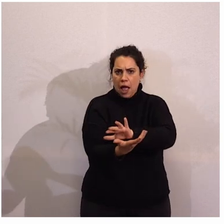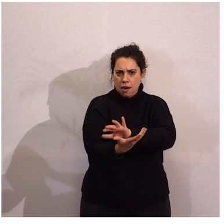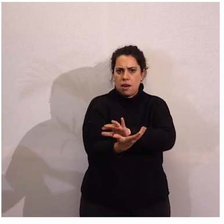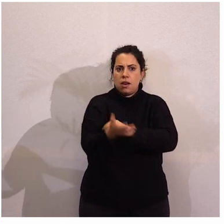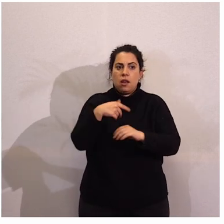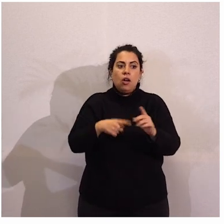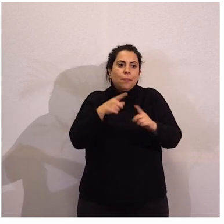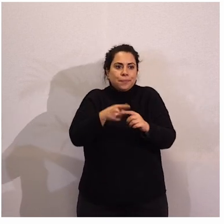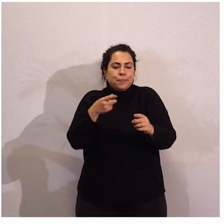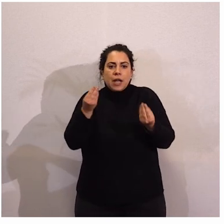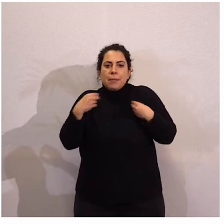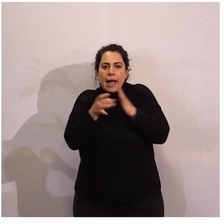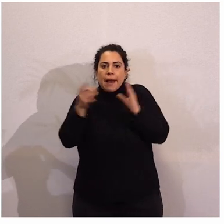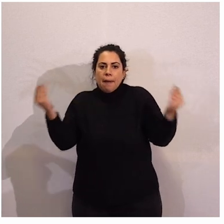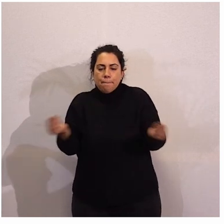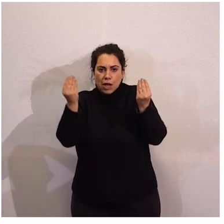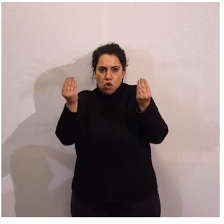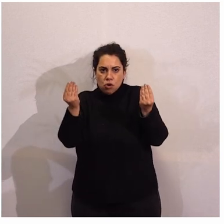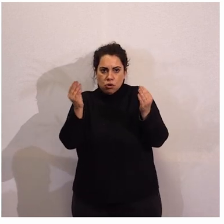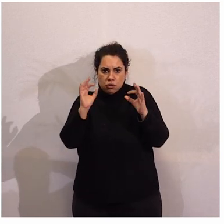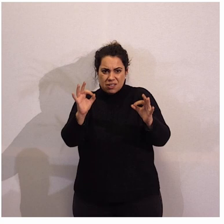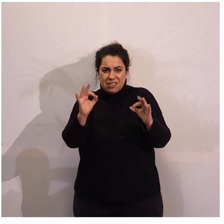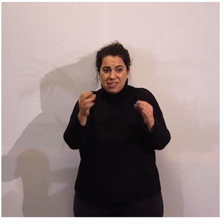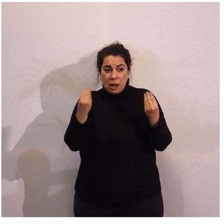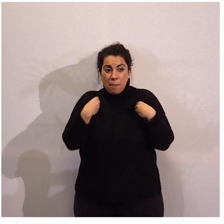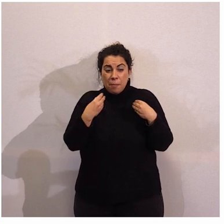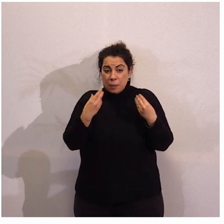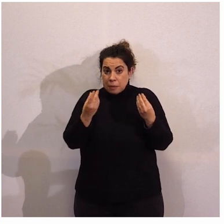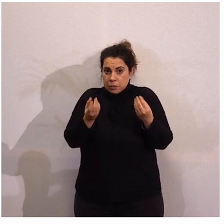la mejora de la vida de las personas con las que está,